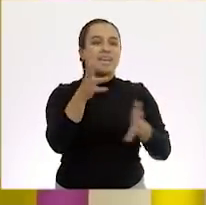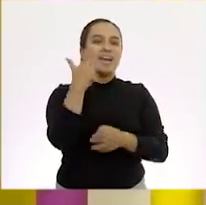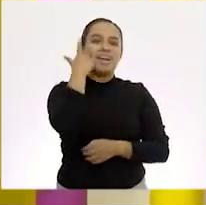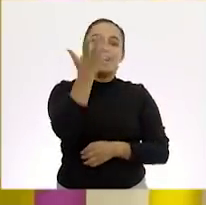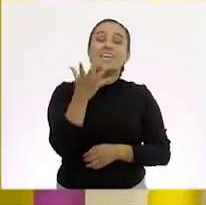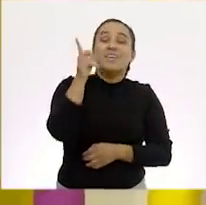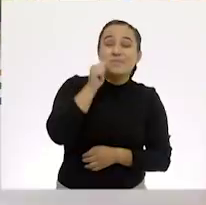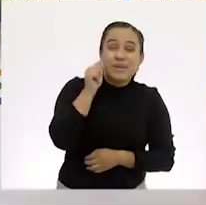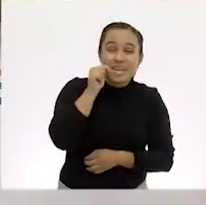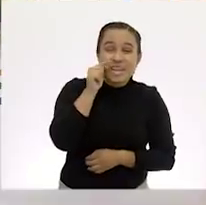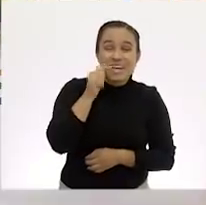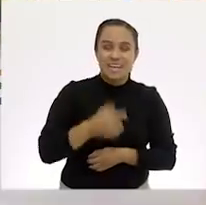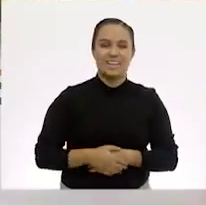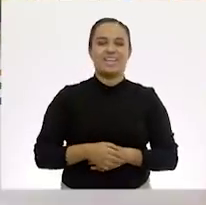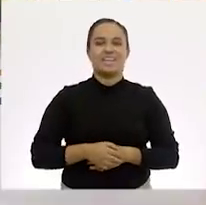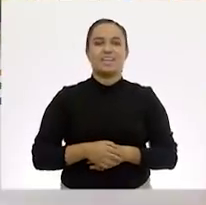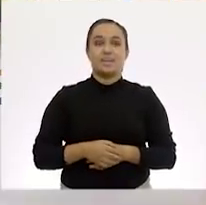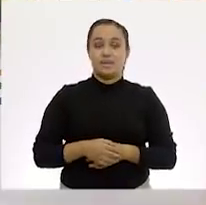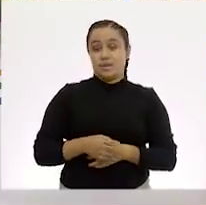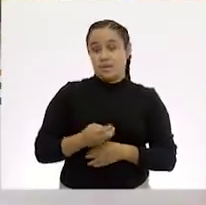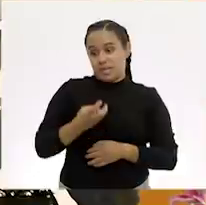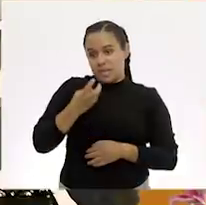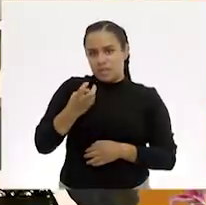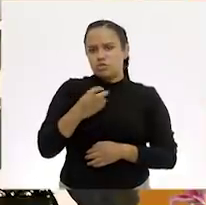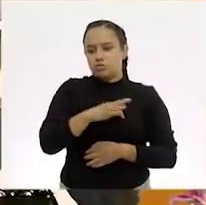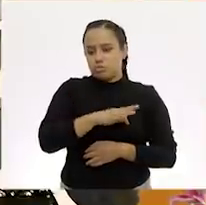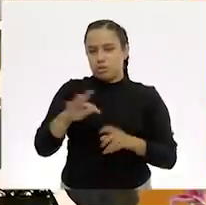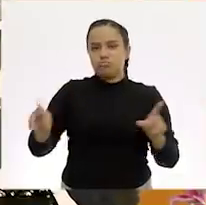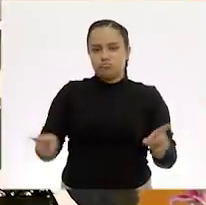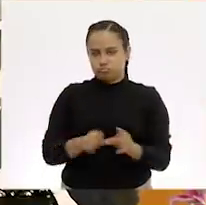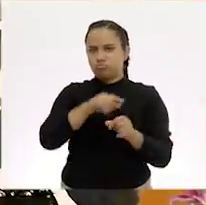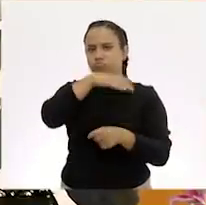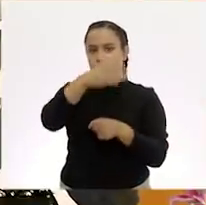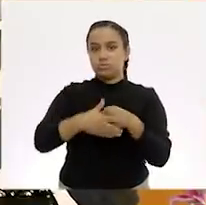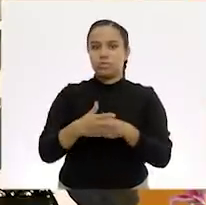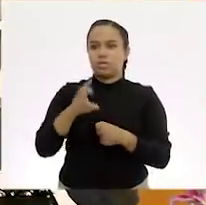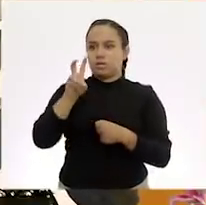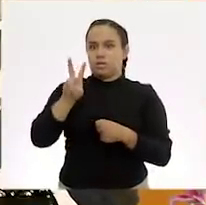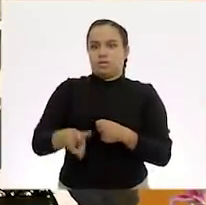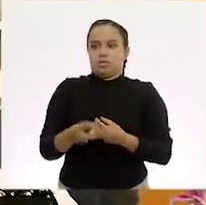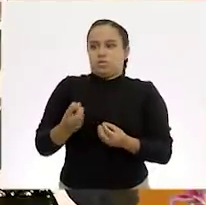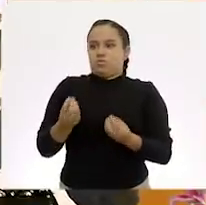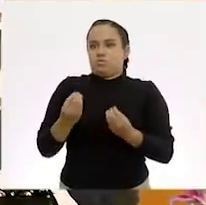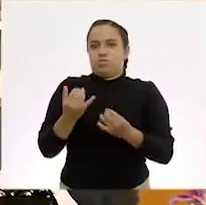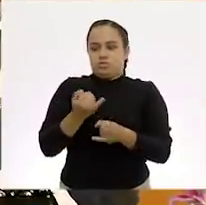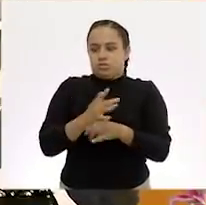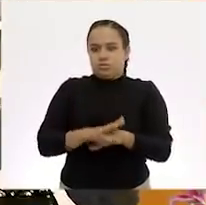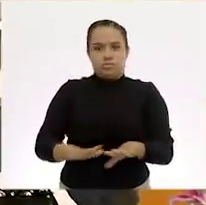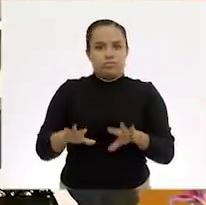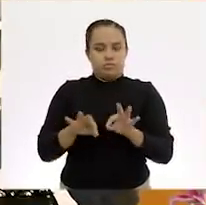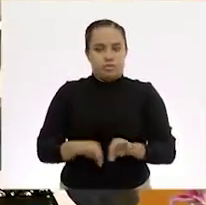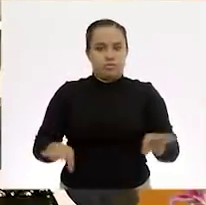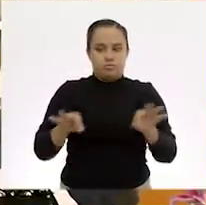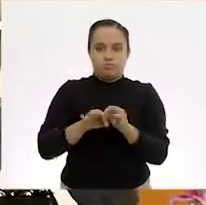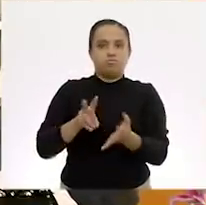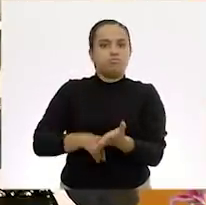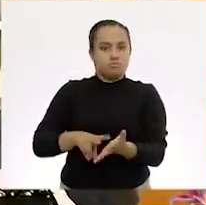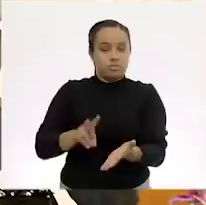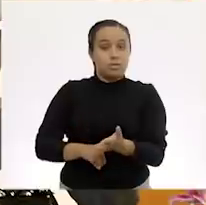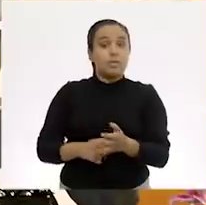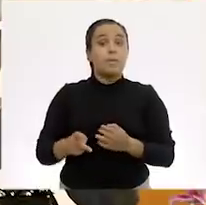mañana. Pues yo creo que con eso podemos concluir porque fue mucha información muy importante, muy